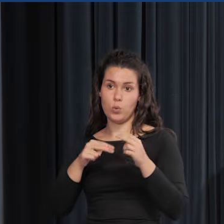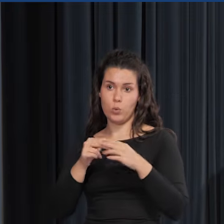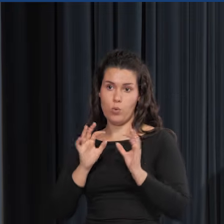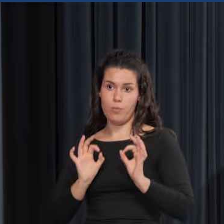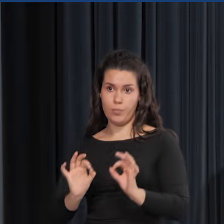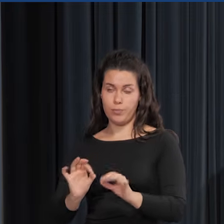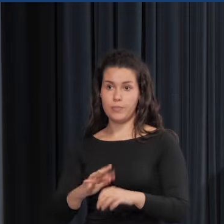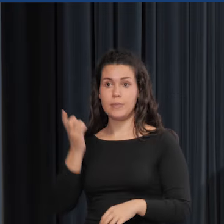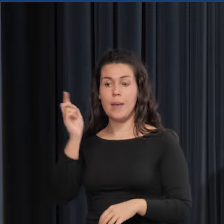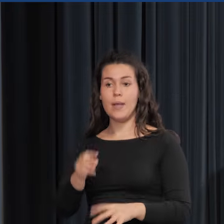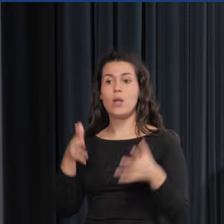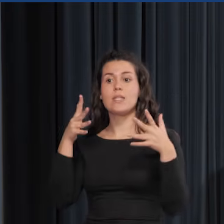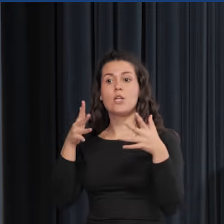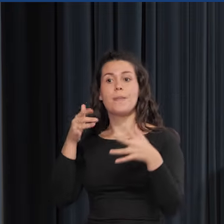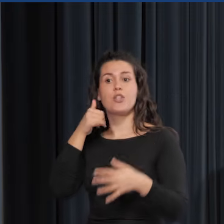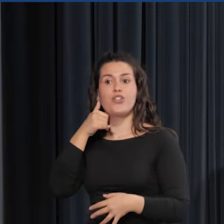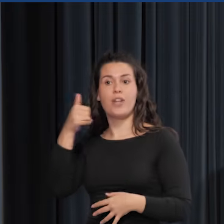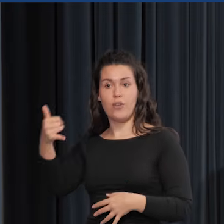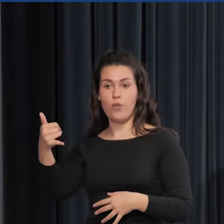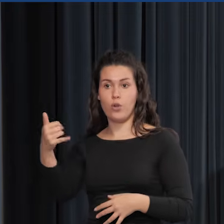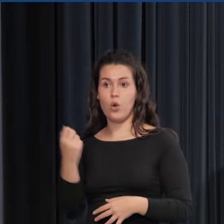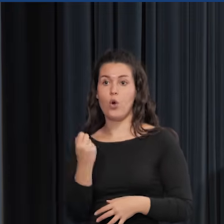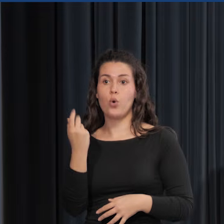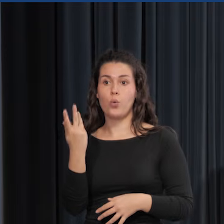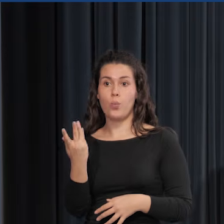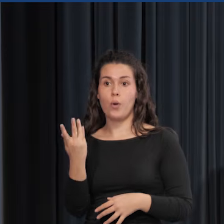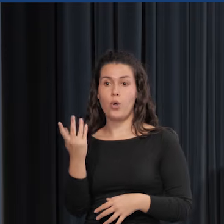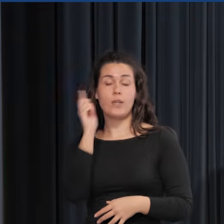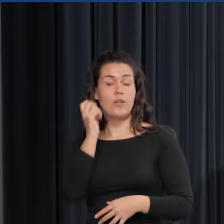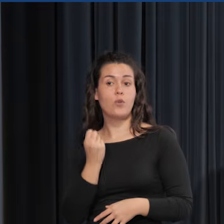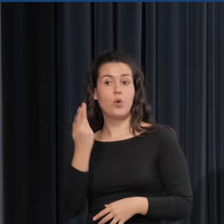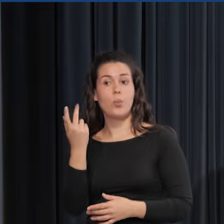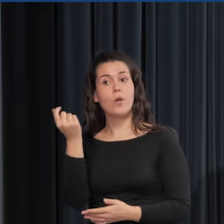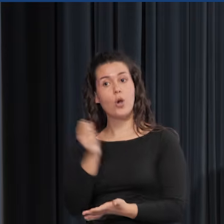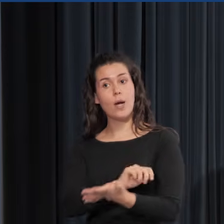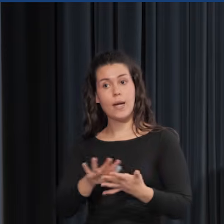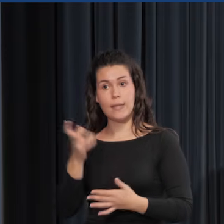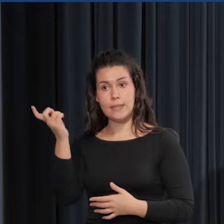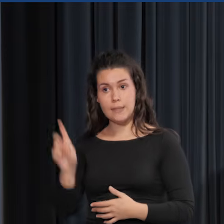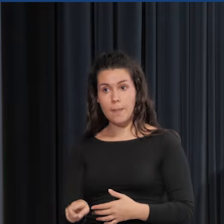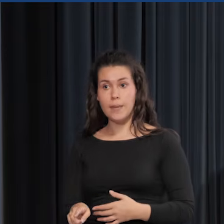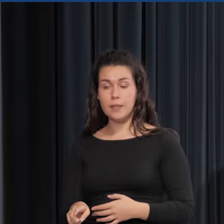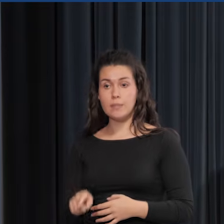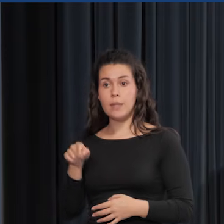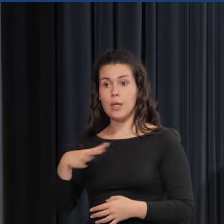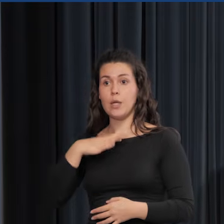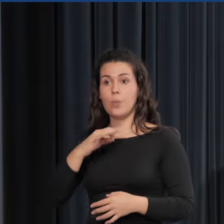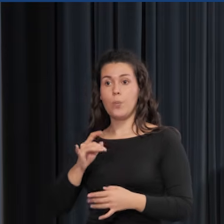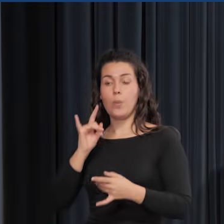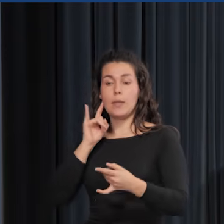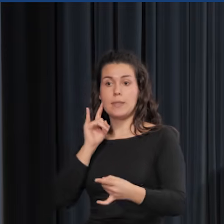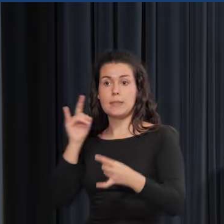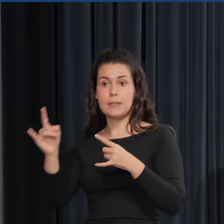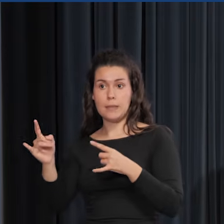asesoramiento telefónico, con un número de teléfono gratuito, donde resolvemos, que son números que creemos que